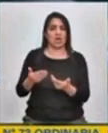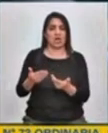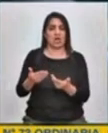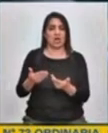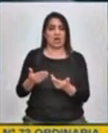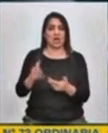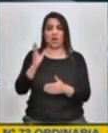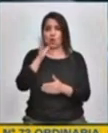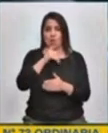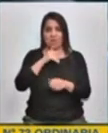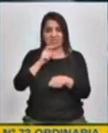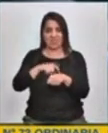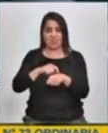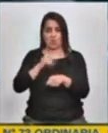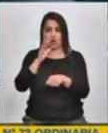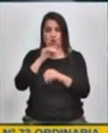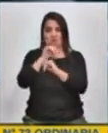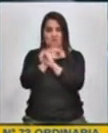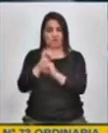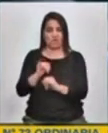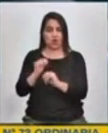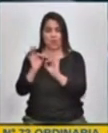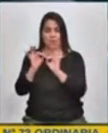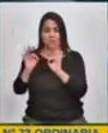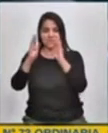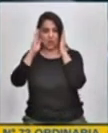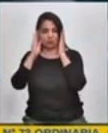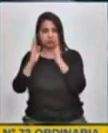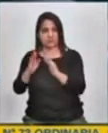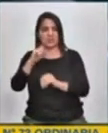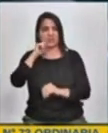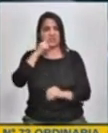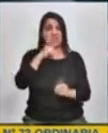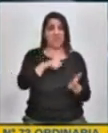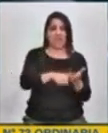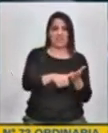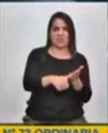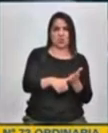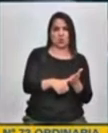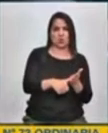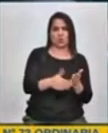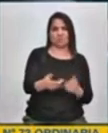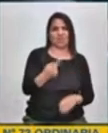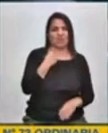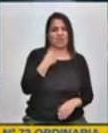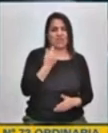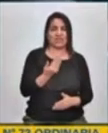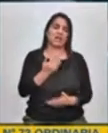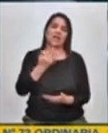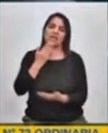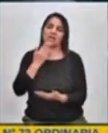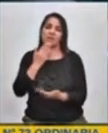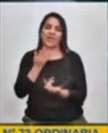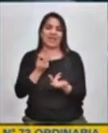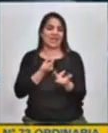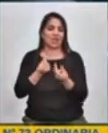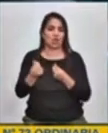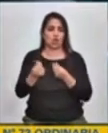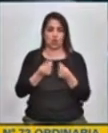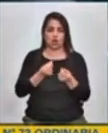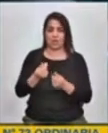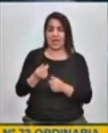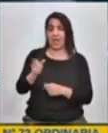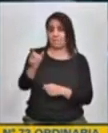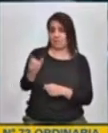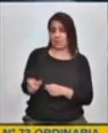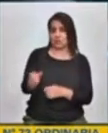forma, esto significa un menoscabo para los seguros involucrados, pero también para la economía de ese trabajador